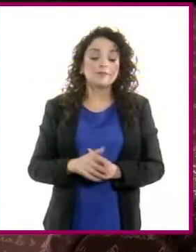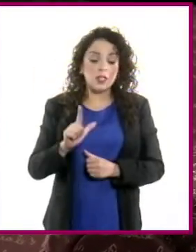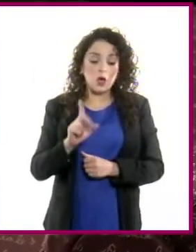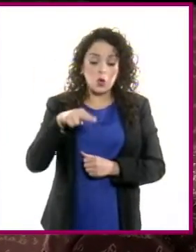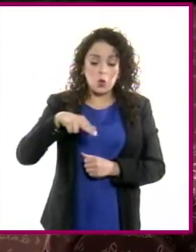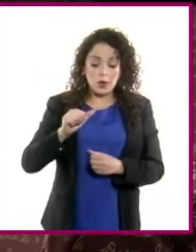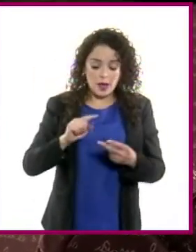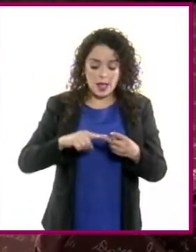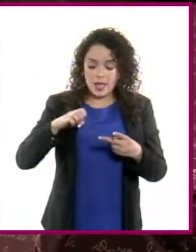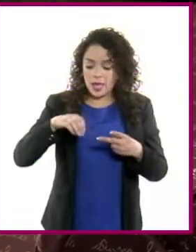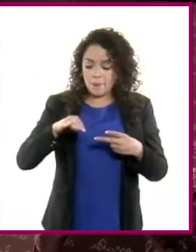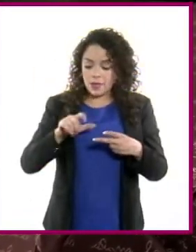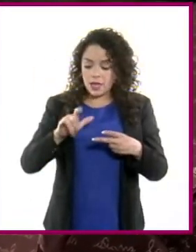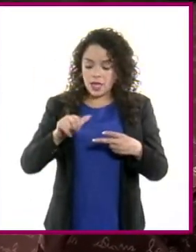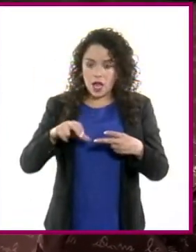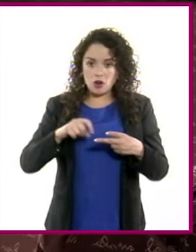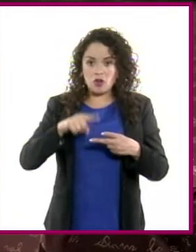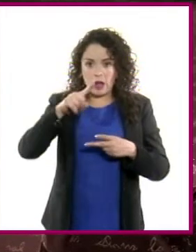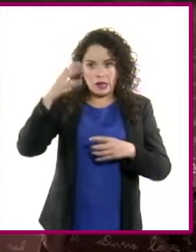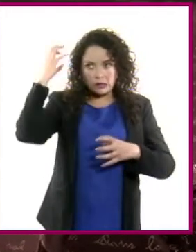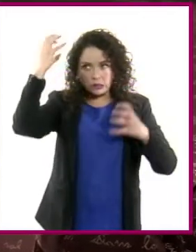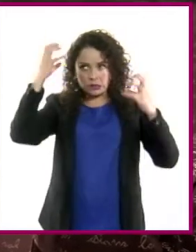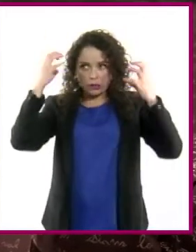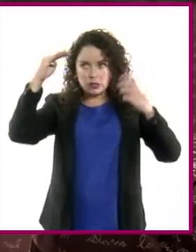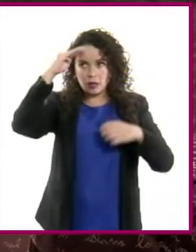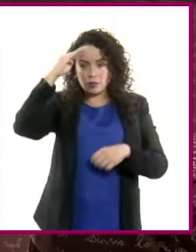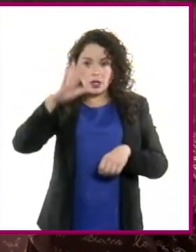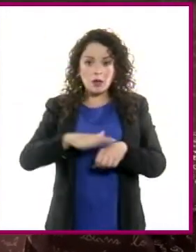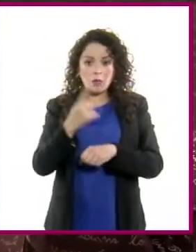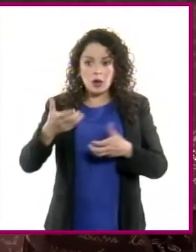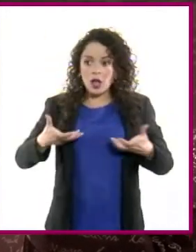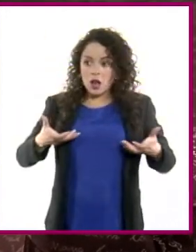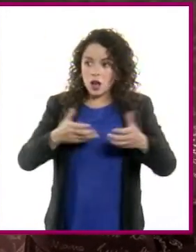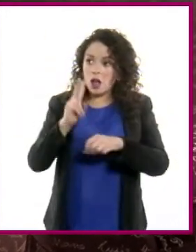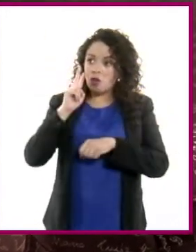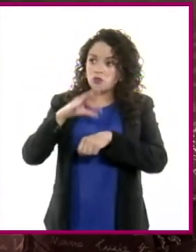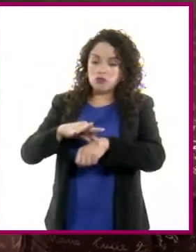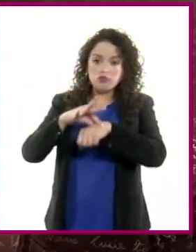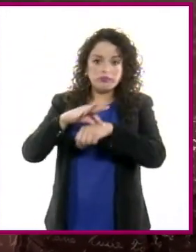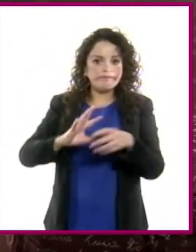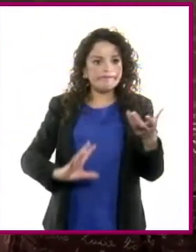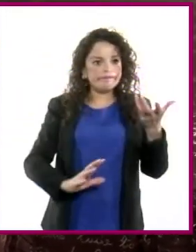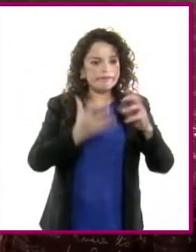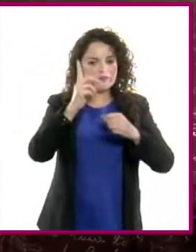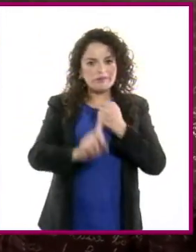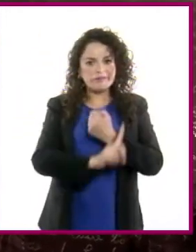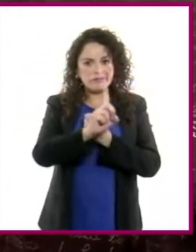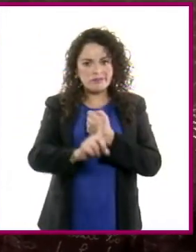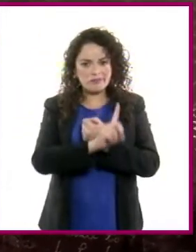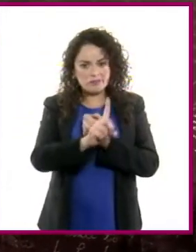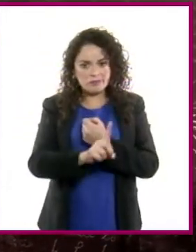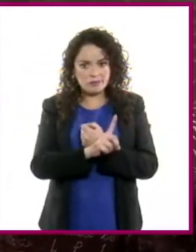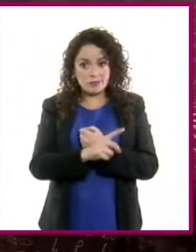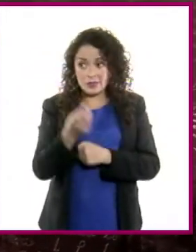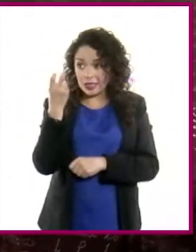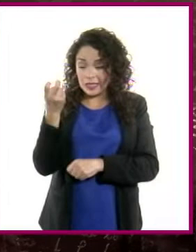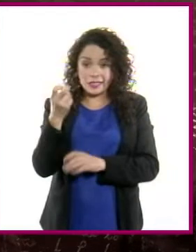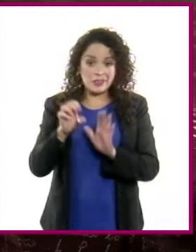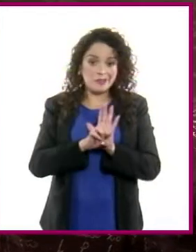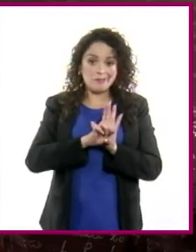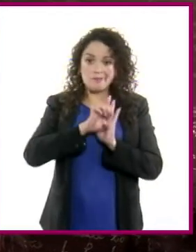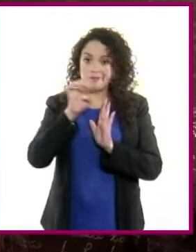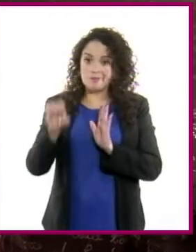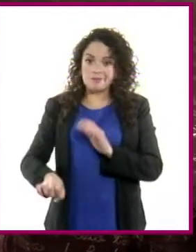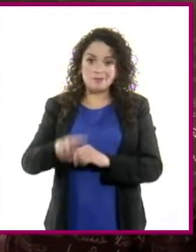Emiliano a raíz de una situación de agresión en plena calle que, desgraciadamente, es un ejemplo de algo